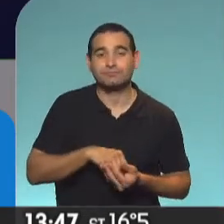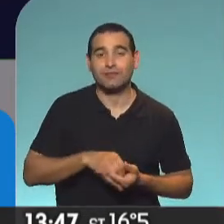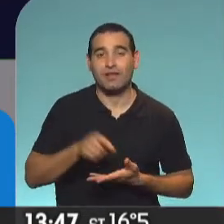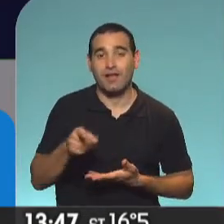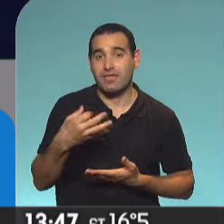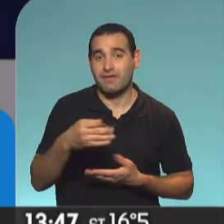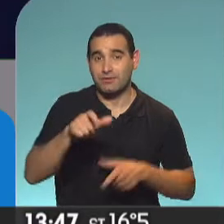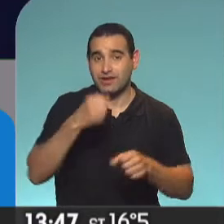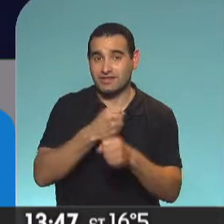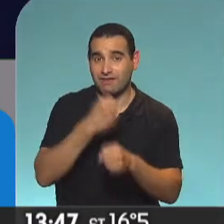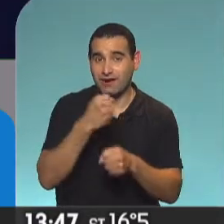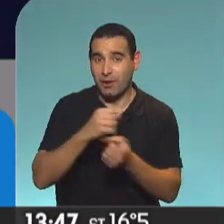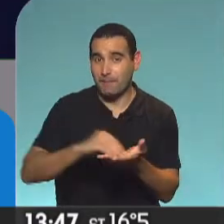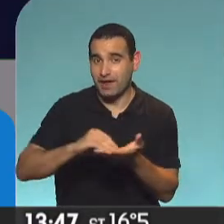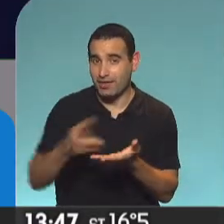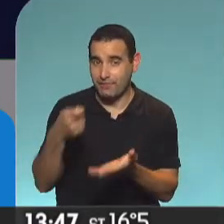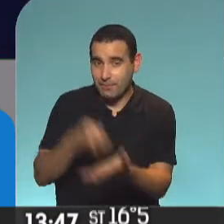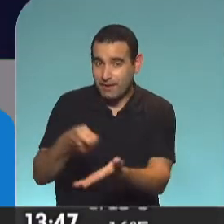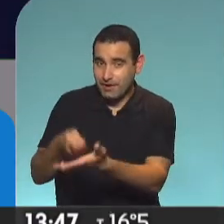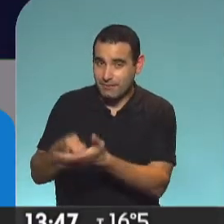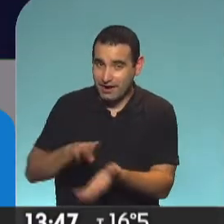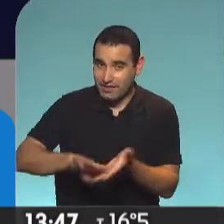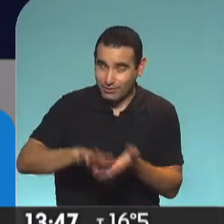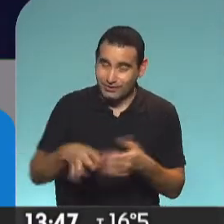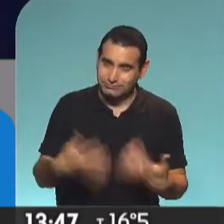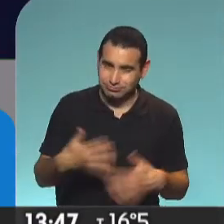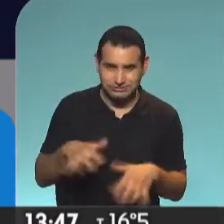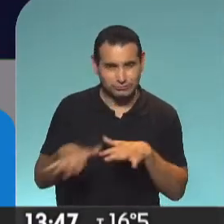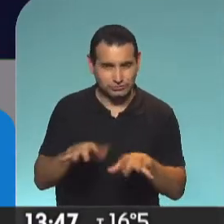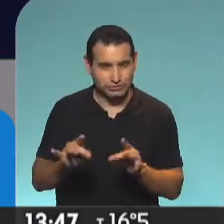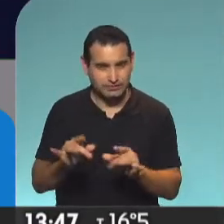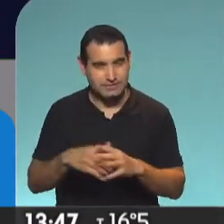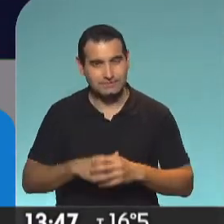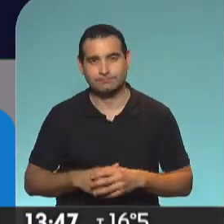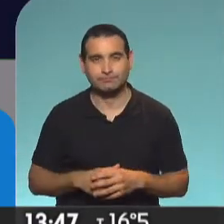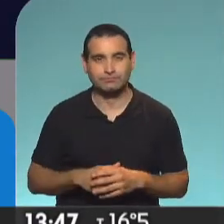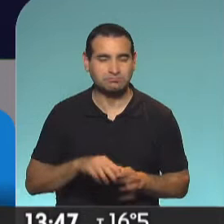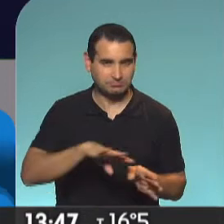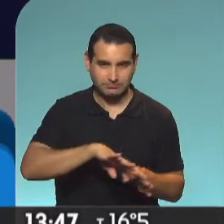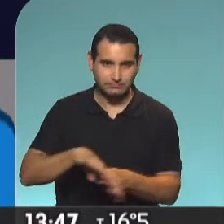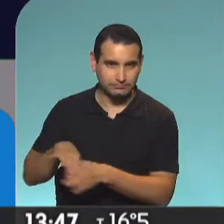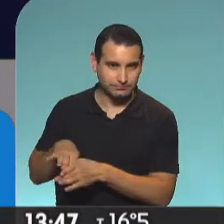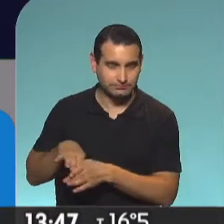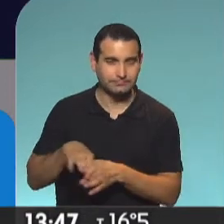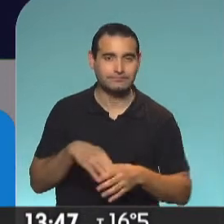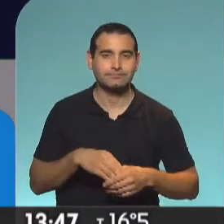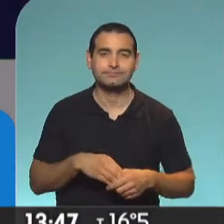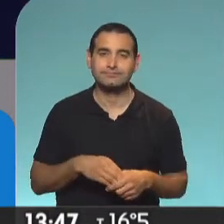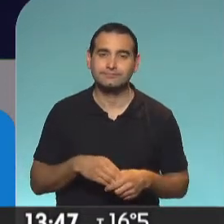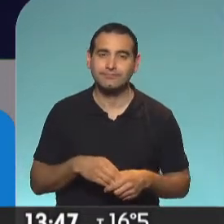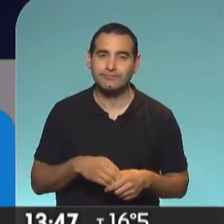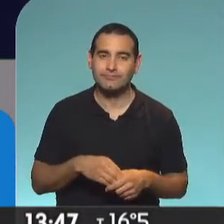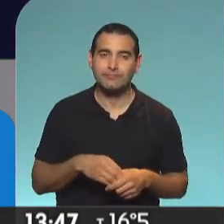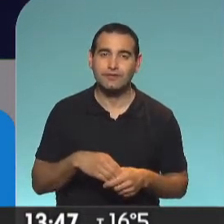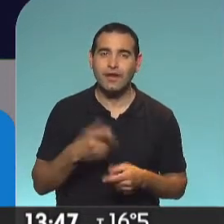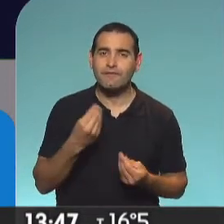para los trabajadores de la productora? Bueno, un panorama realmente desolador. Salvando esa situación, dejándola de lado un momento, vamos a ver